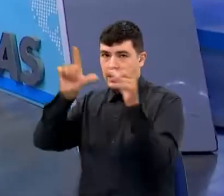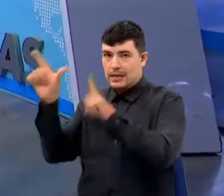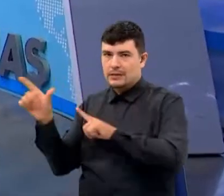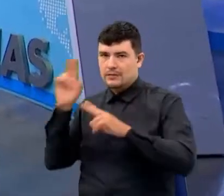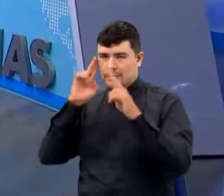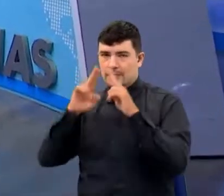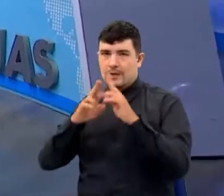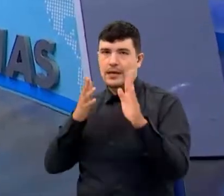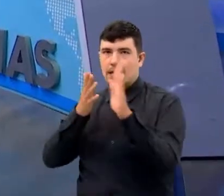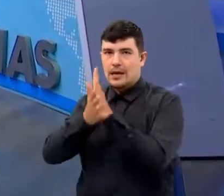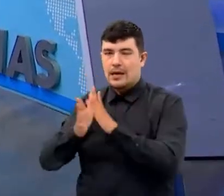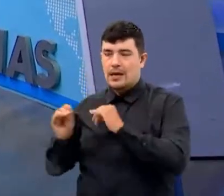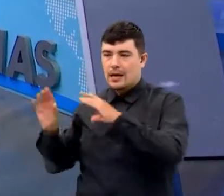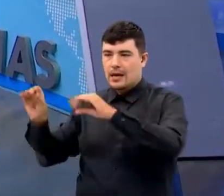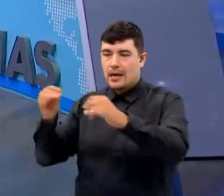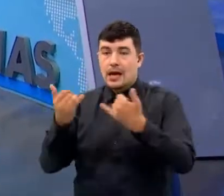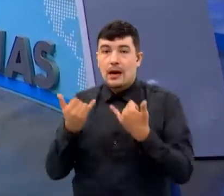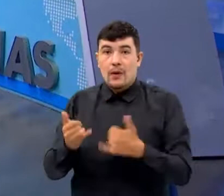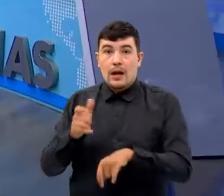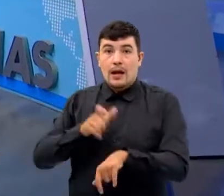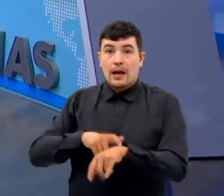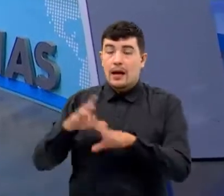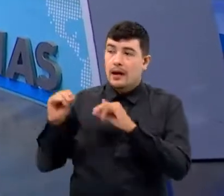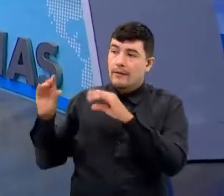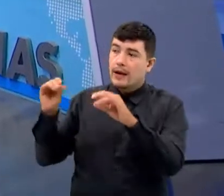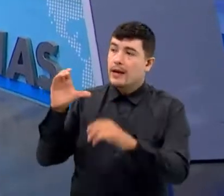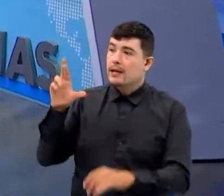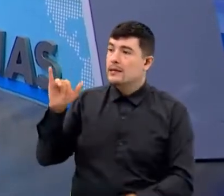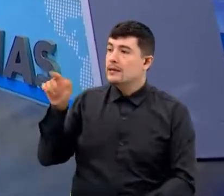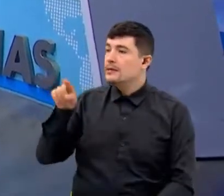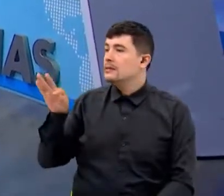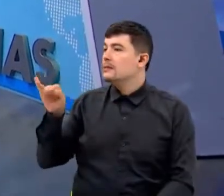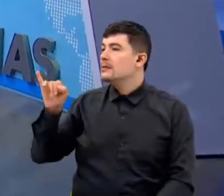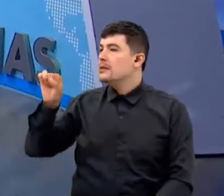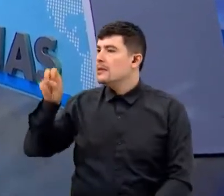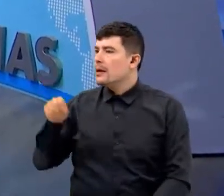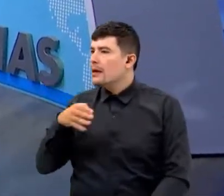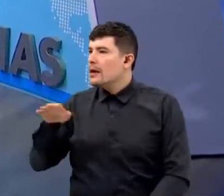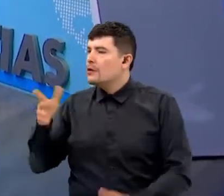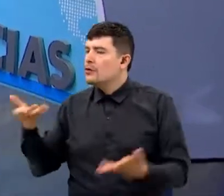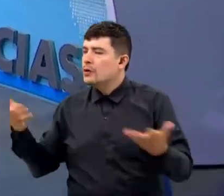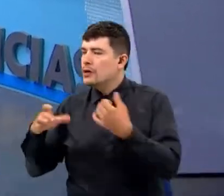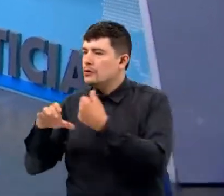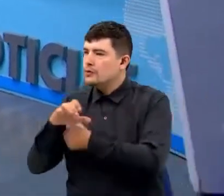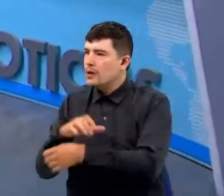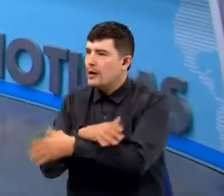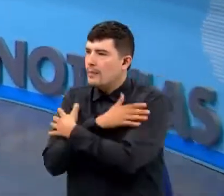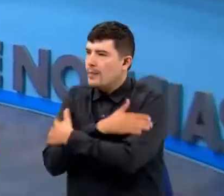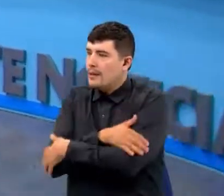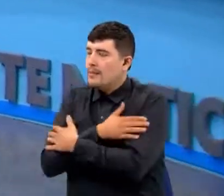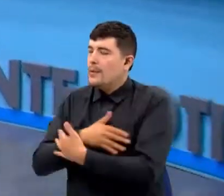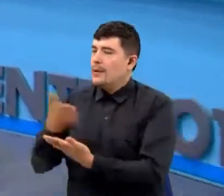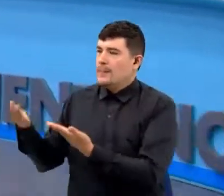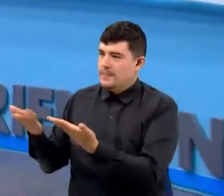Y vamos a esta hora con Cristian Ramón, quien se encuentra en Pamplona. Cristian.